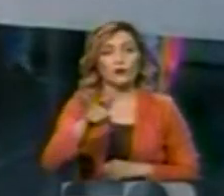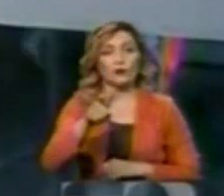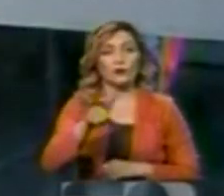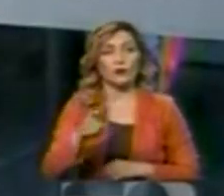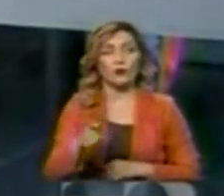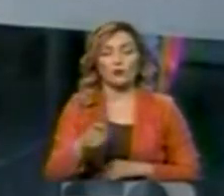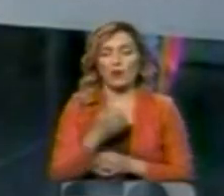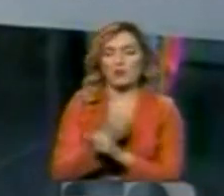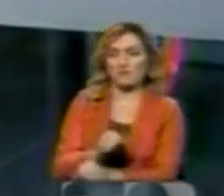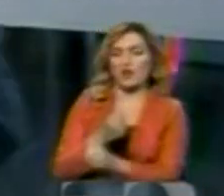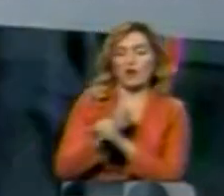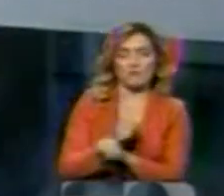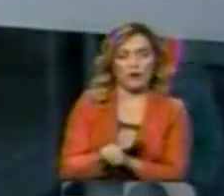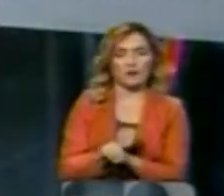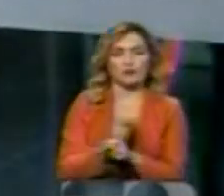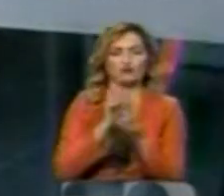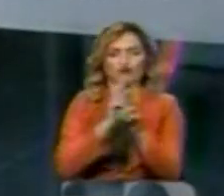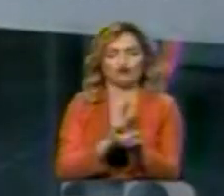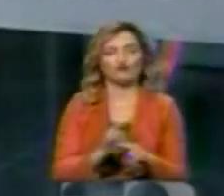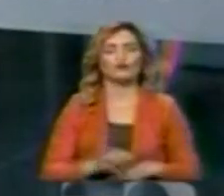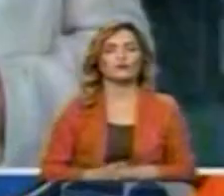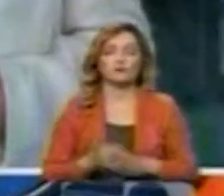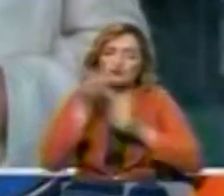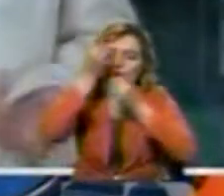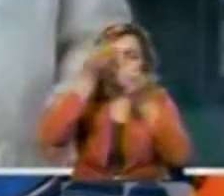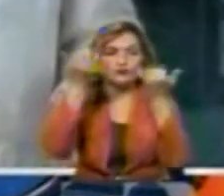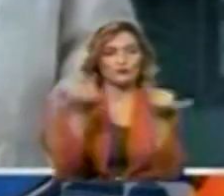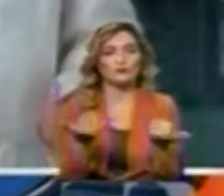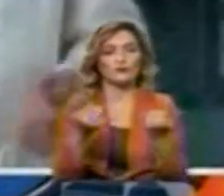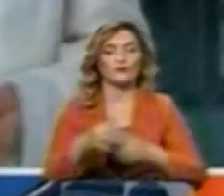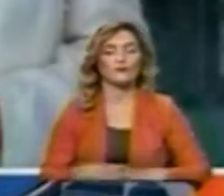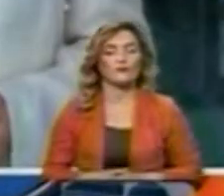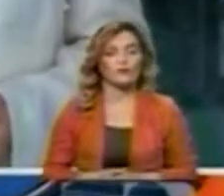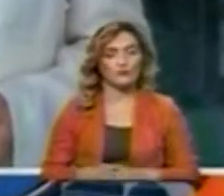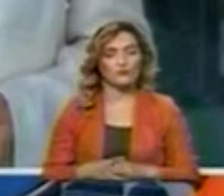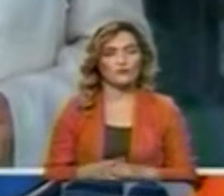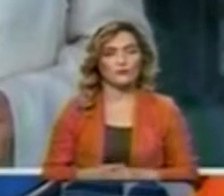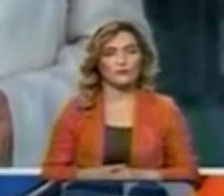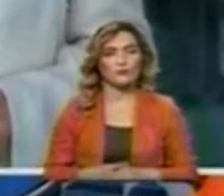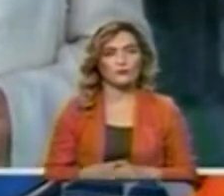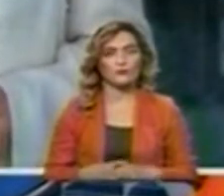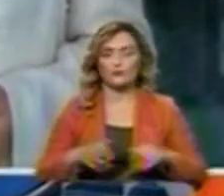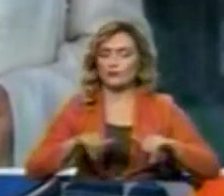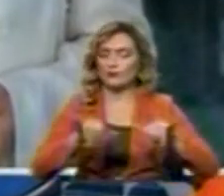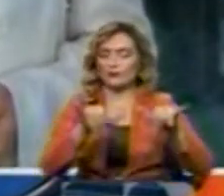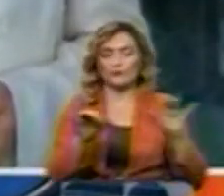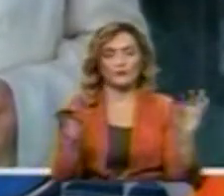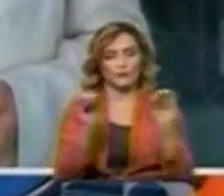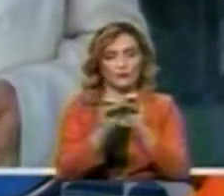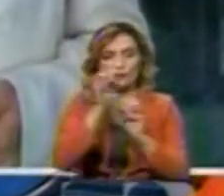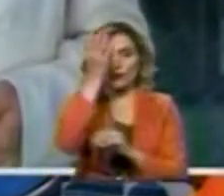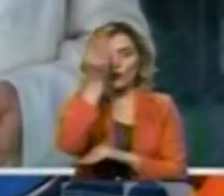los alegatos de las partes procesales. Esta es la información que les podemos contar hasta el momento. Regresamos